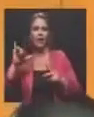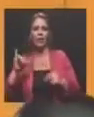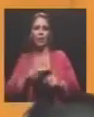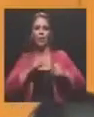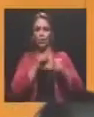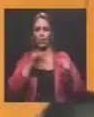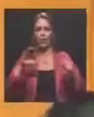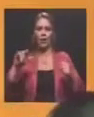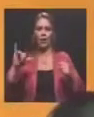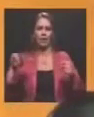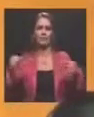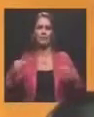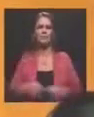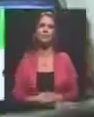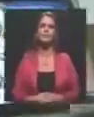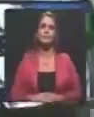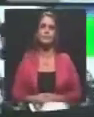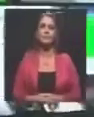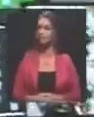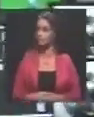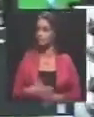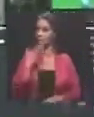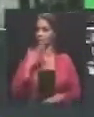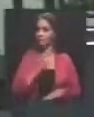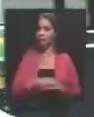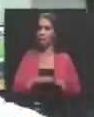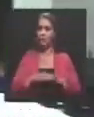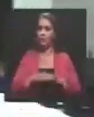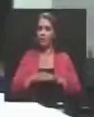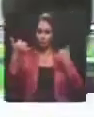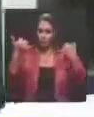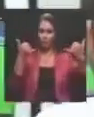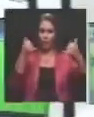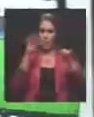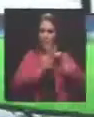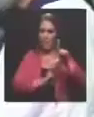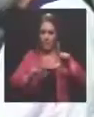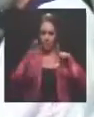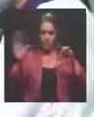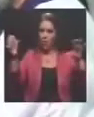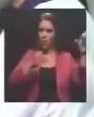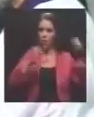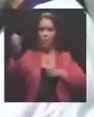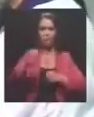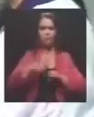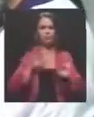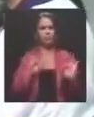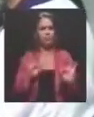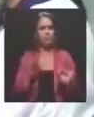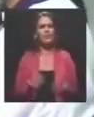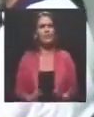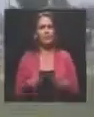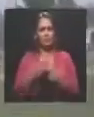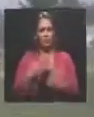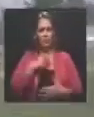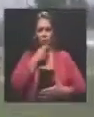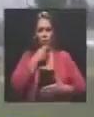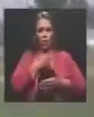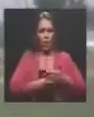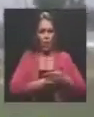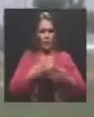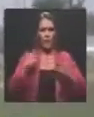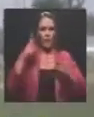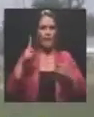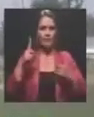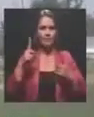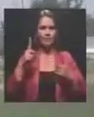Más transparencia. Según la Conmebol, con la llegada de esta nueva tecnología a los estadios del país, se busca brindar la opción a los árbitros de